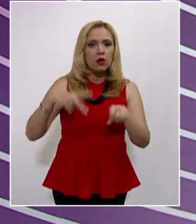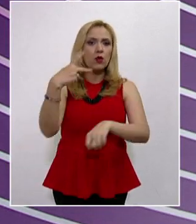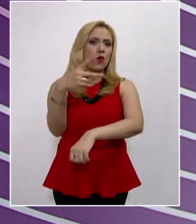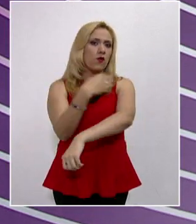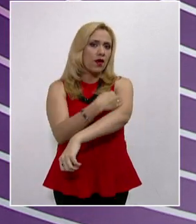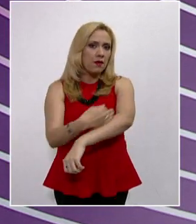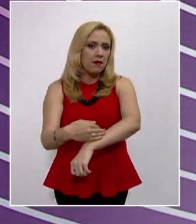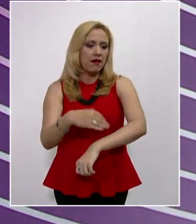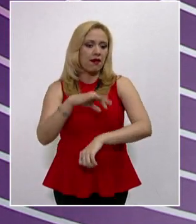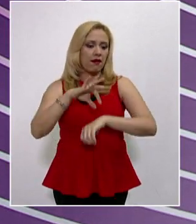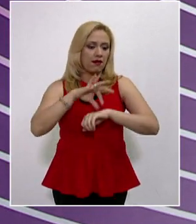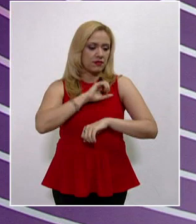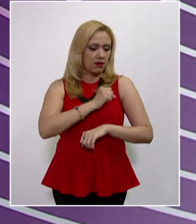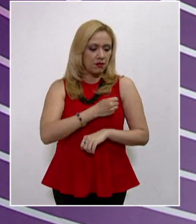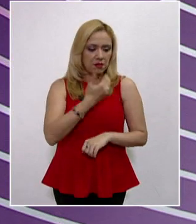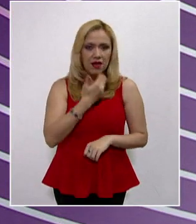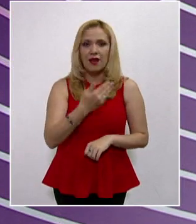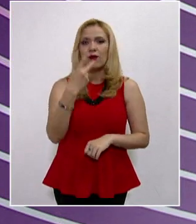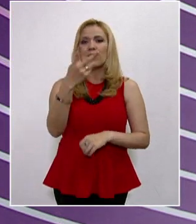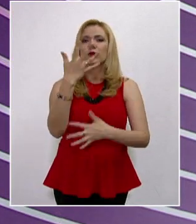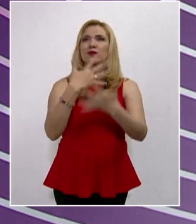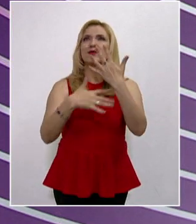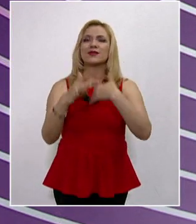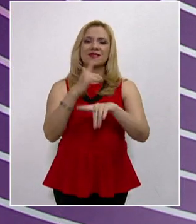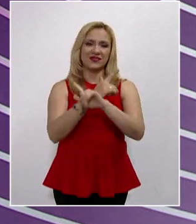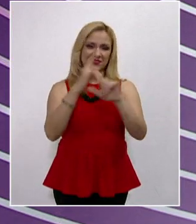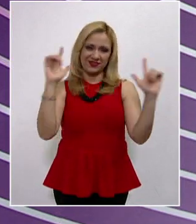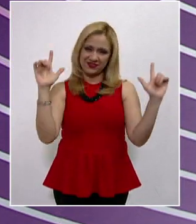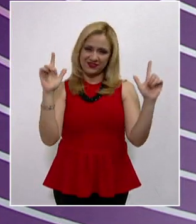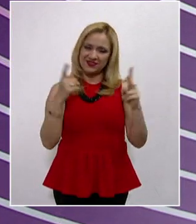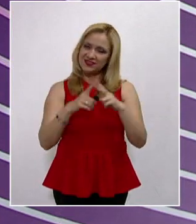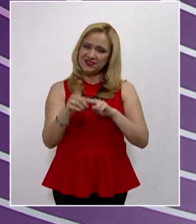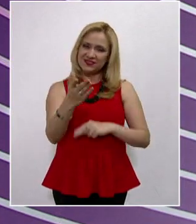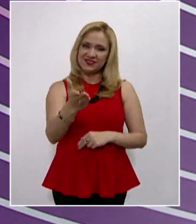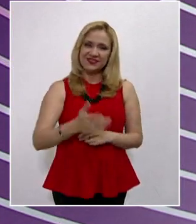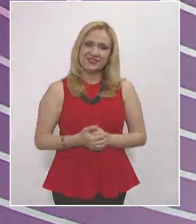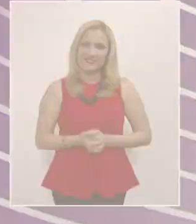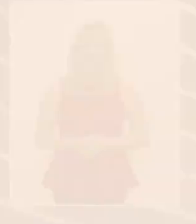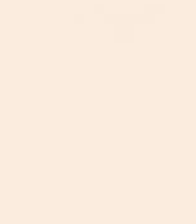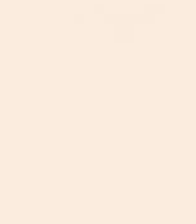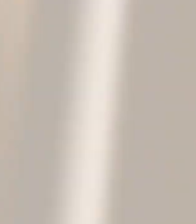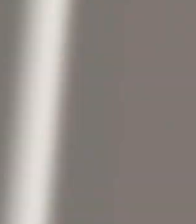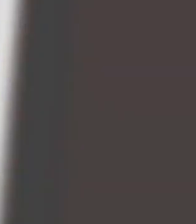familia, tu salud, tu voz, tu libertad. Comenzamos.